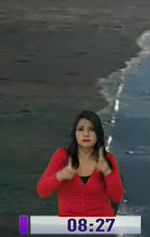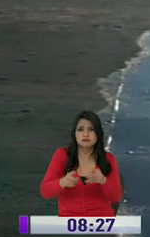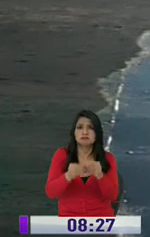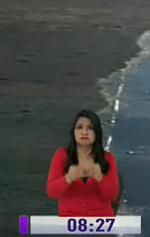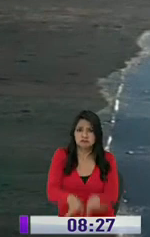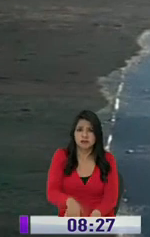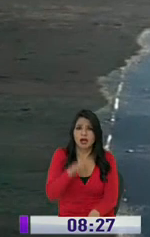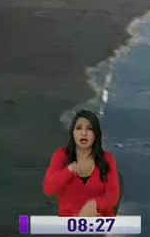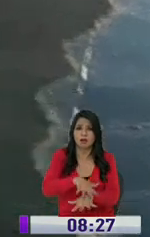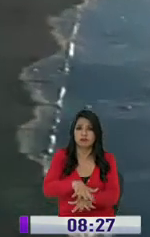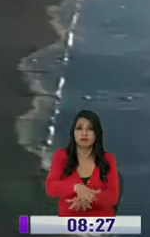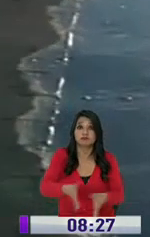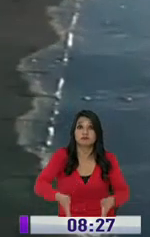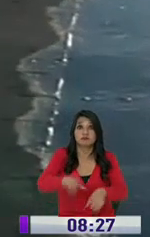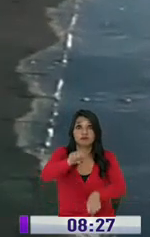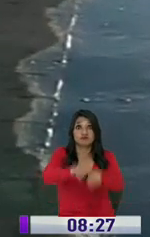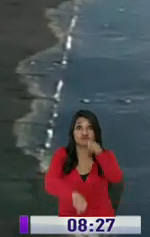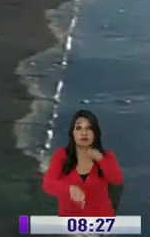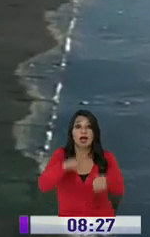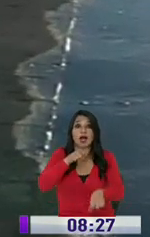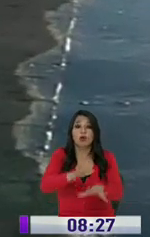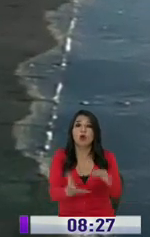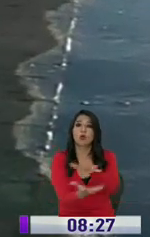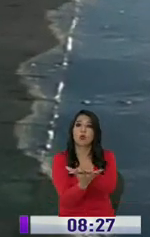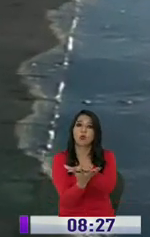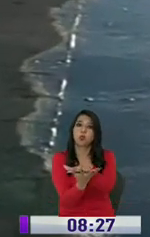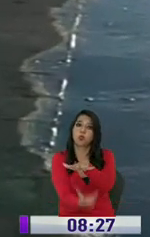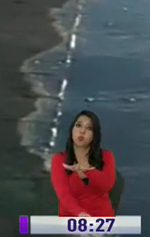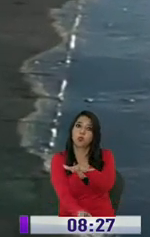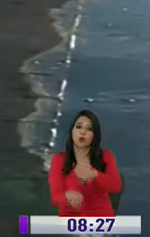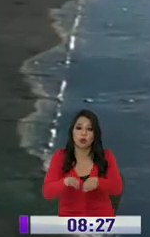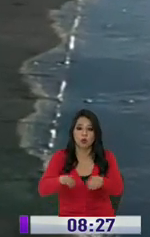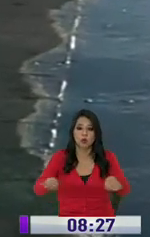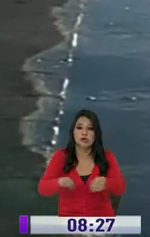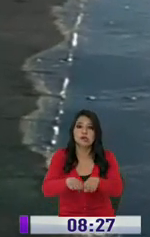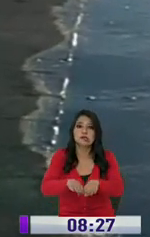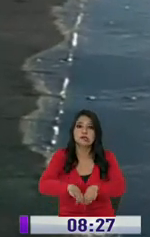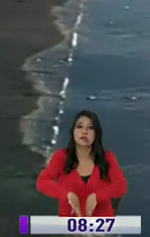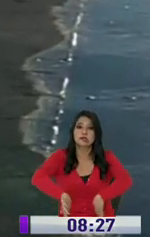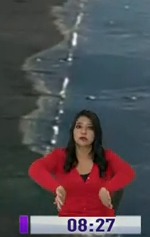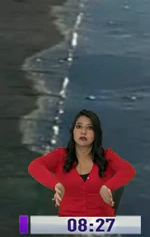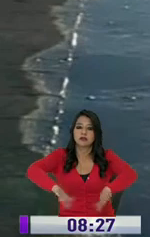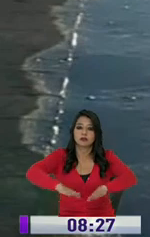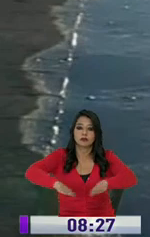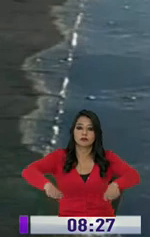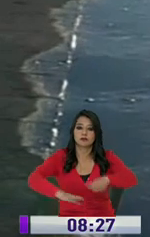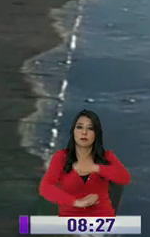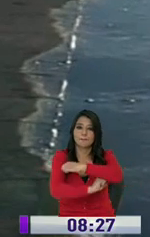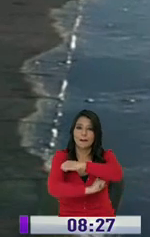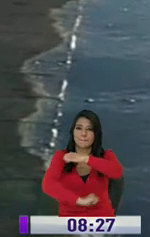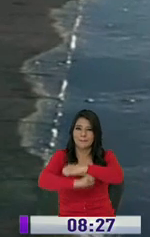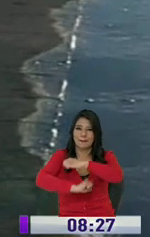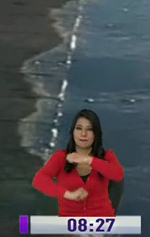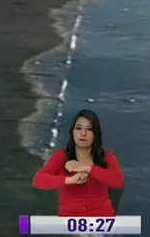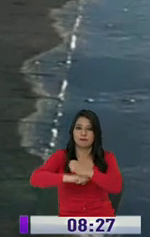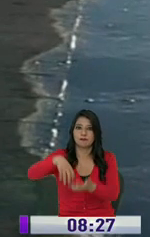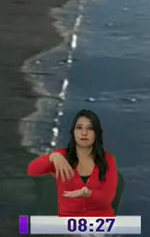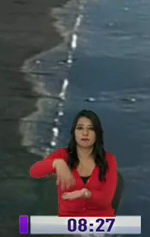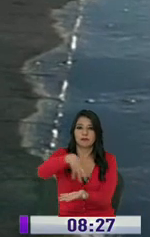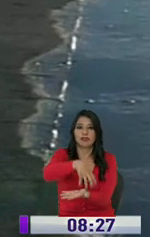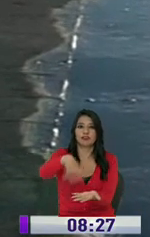eje vial que está aquí. Porque el agua filtra a la cama de arena. La cama de arena, que es lo que sostiene a estos, ¿cómo se llaman? Que se fue el